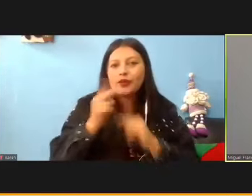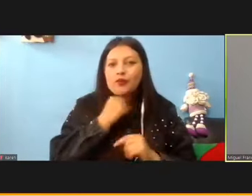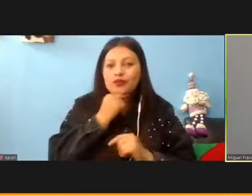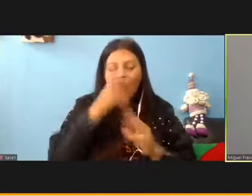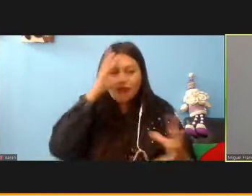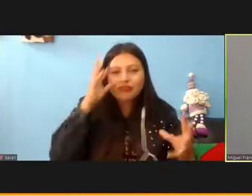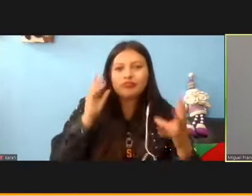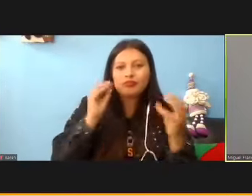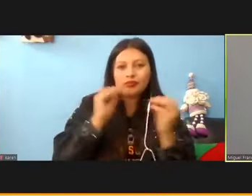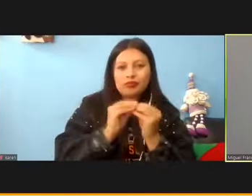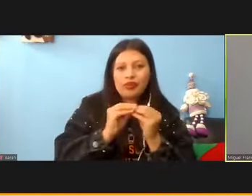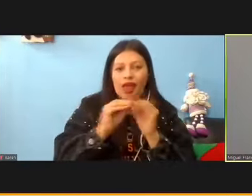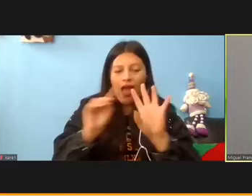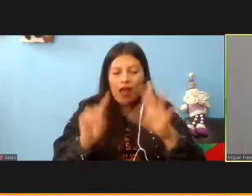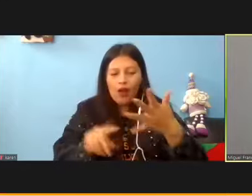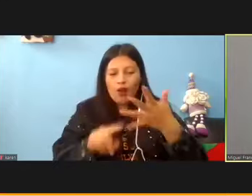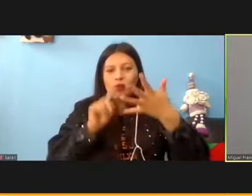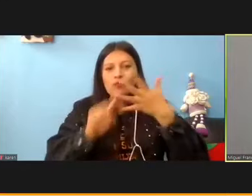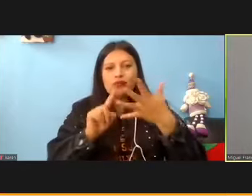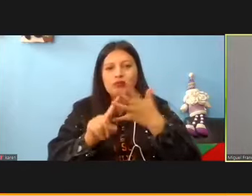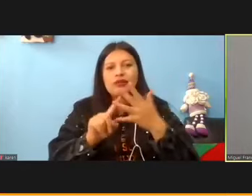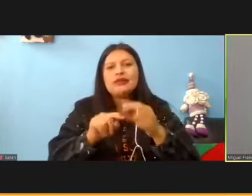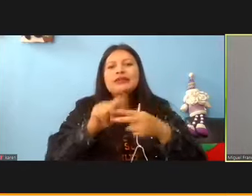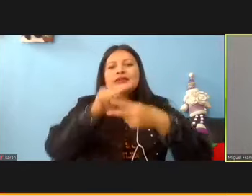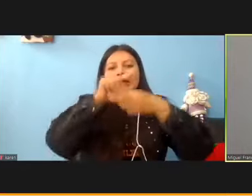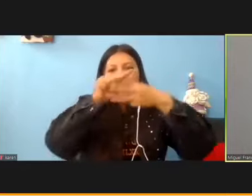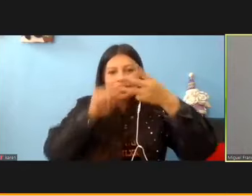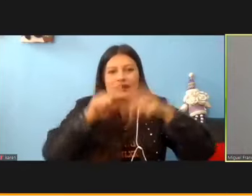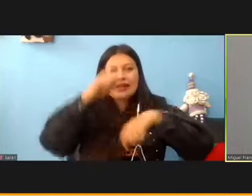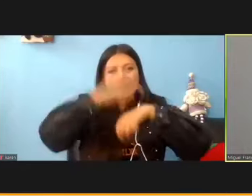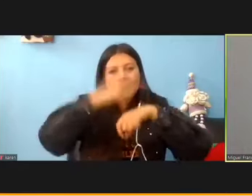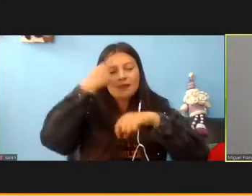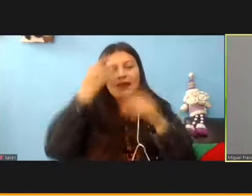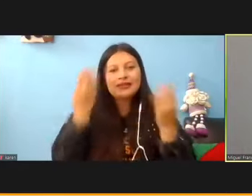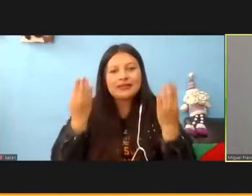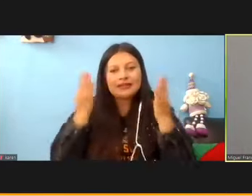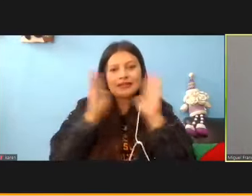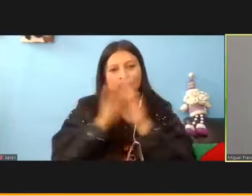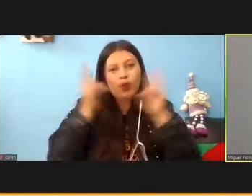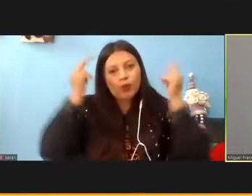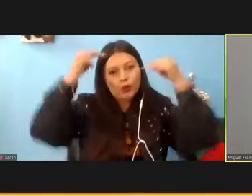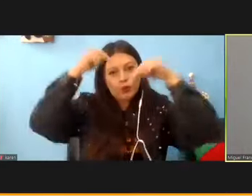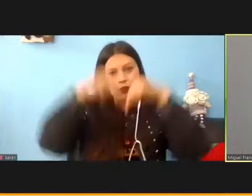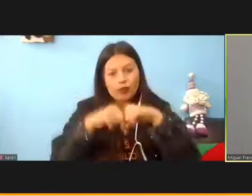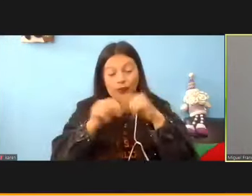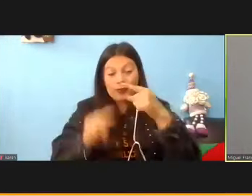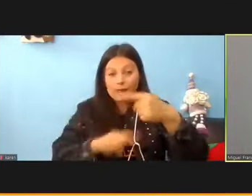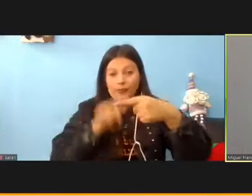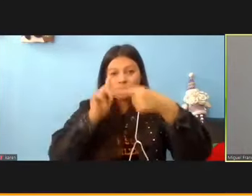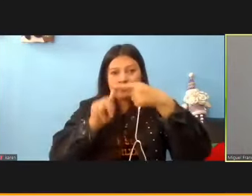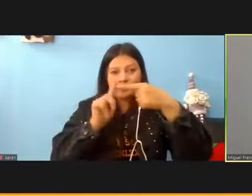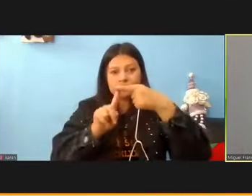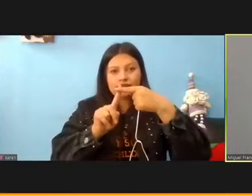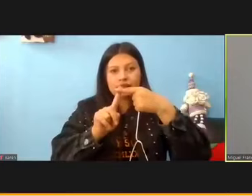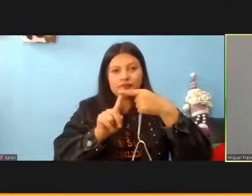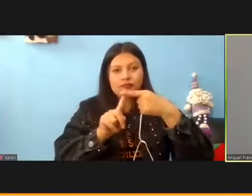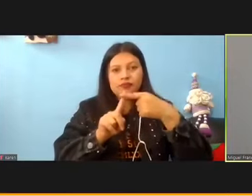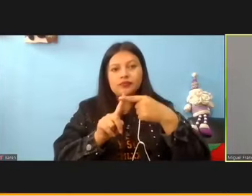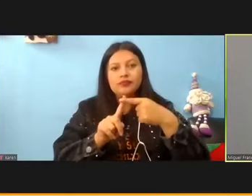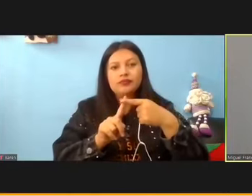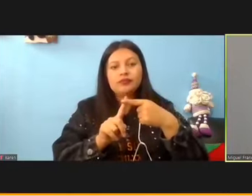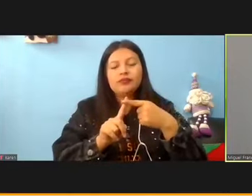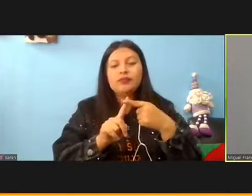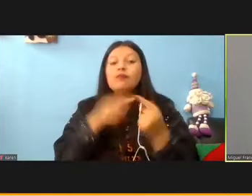como eje 4 trazar 3 momentos para este cierre del encuentro. El primero de ellos es unas